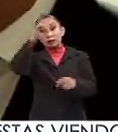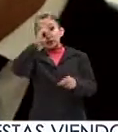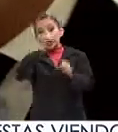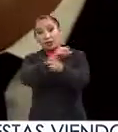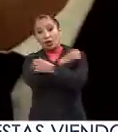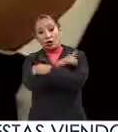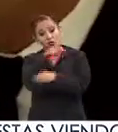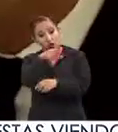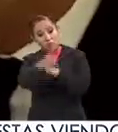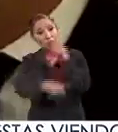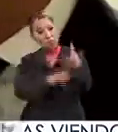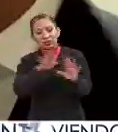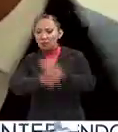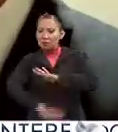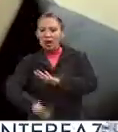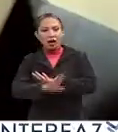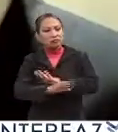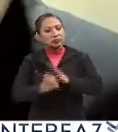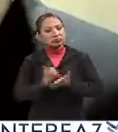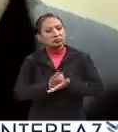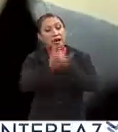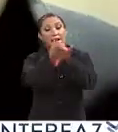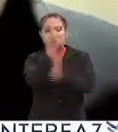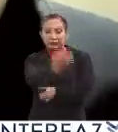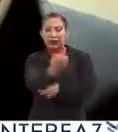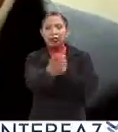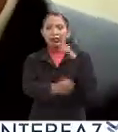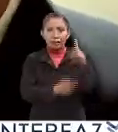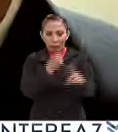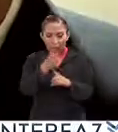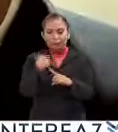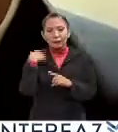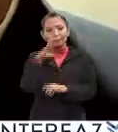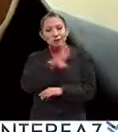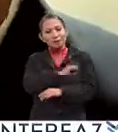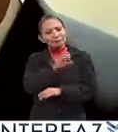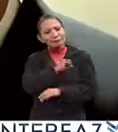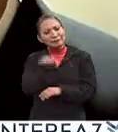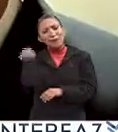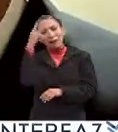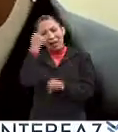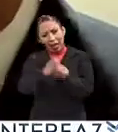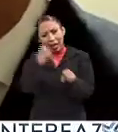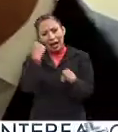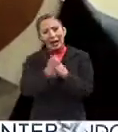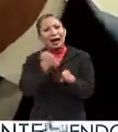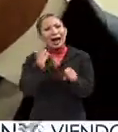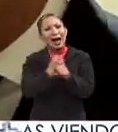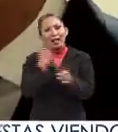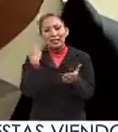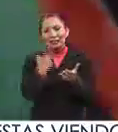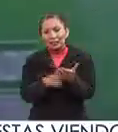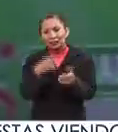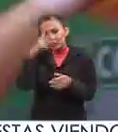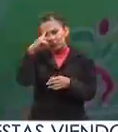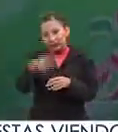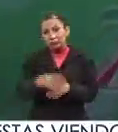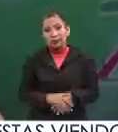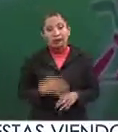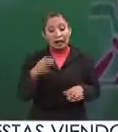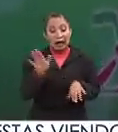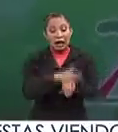Secretaría de Educación como un deporte básico, ha hecho que nuestro deporte sea de los consentidos para practicarse en el país.